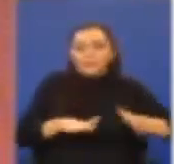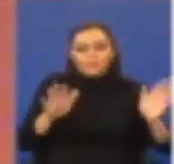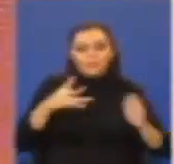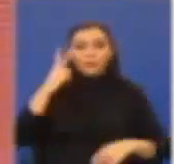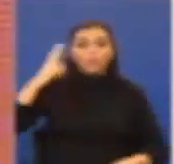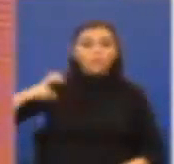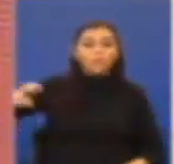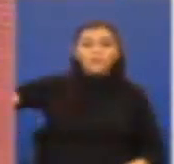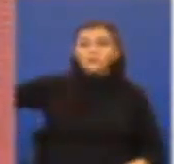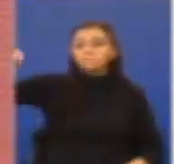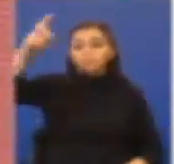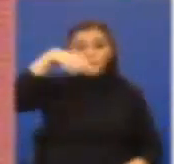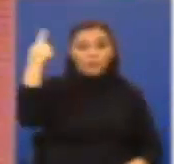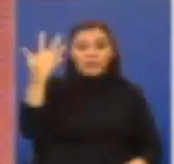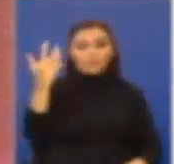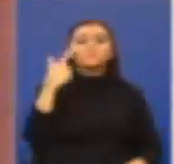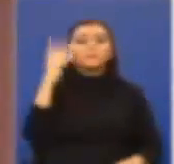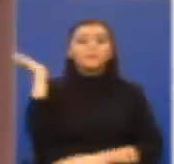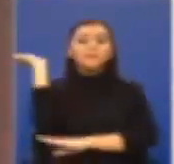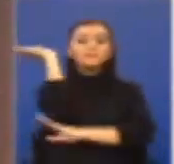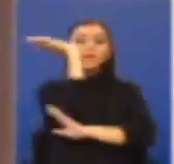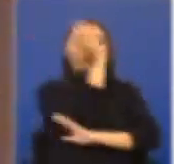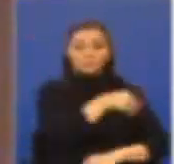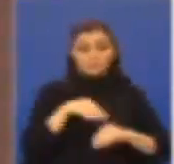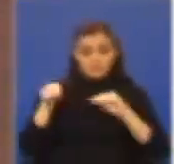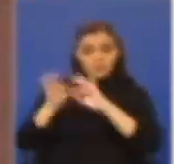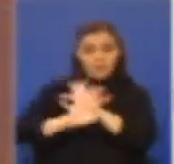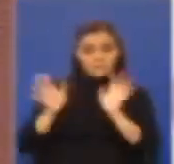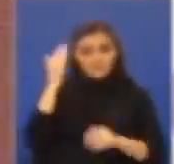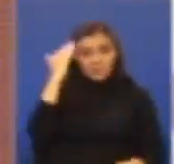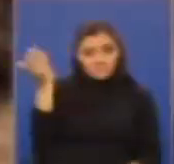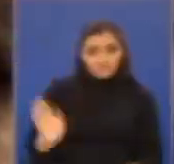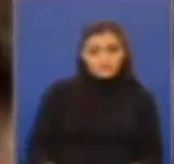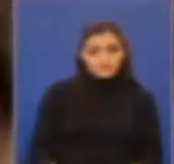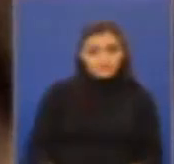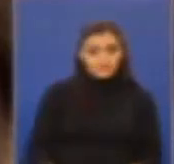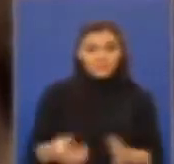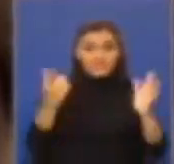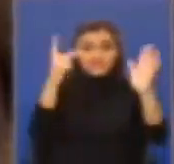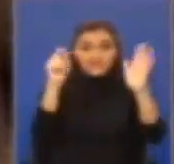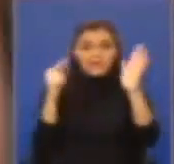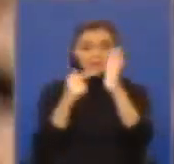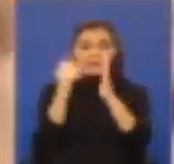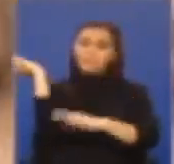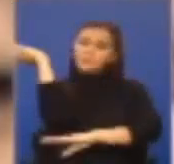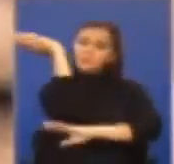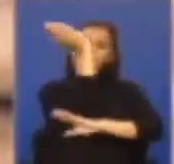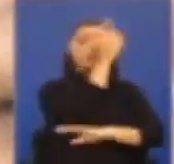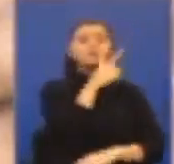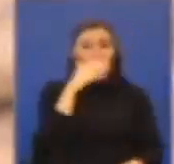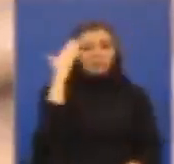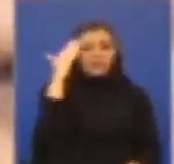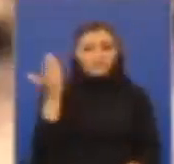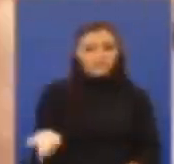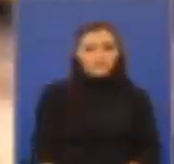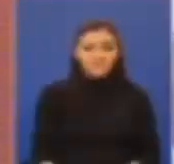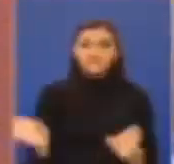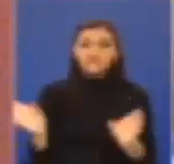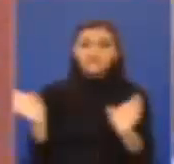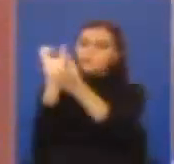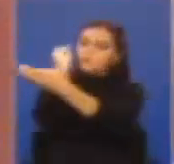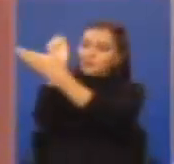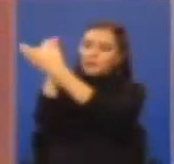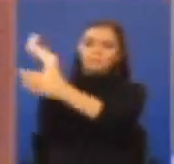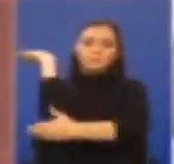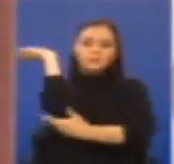¿Qué preparación tienen nuestros meseros? Tenemos cerca de 60.000 meseros. ¿Quién capacita mesero? ¿Quién certifica mesero